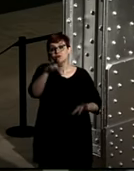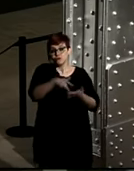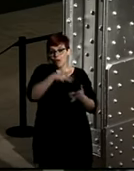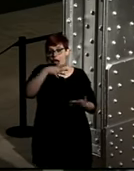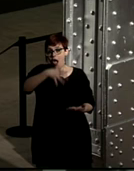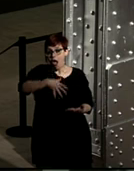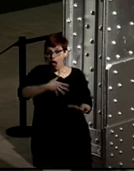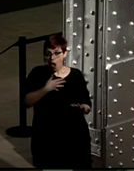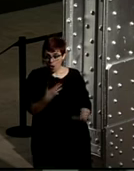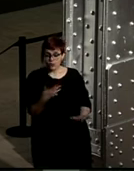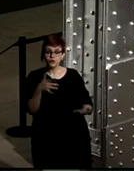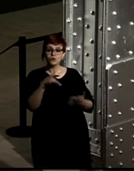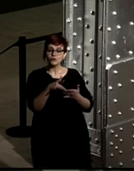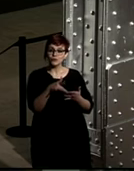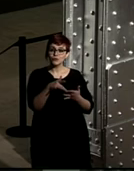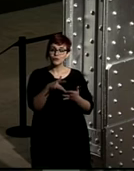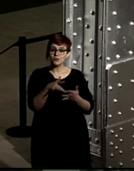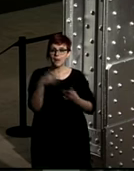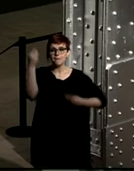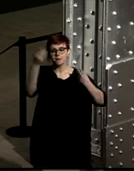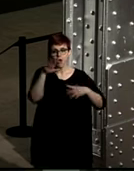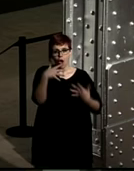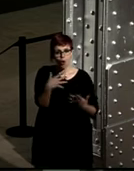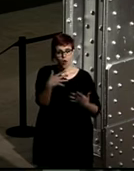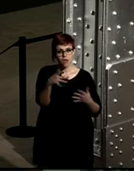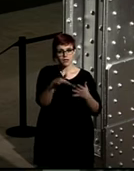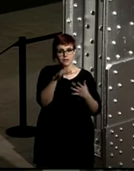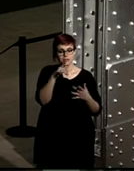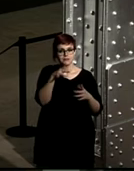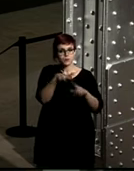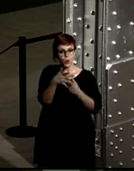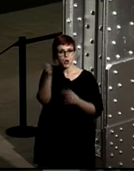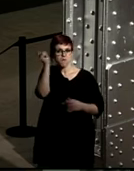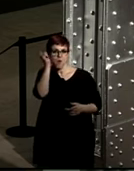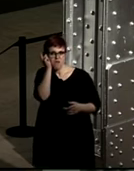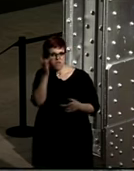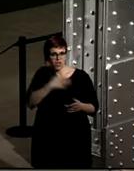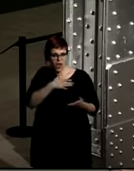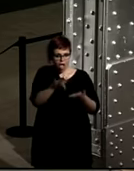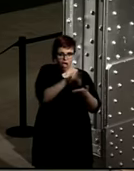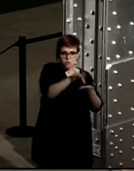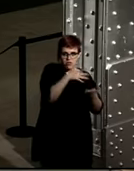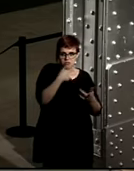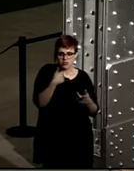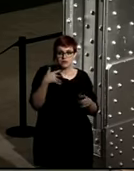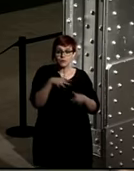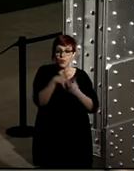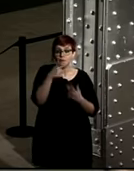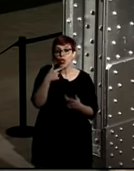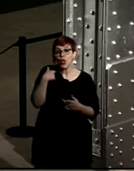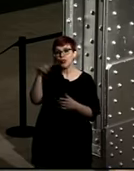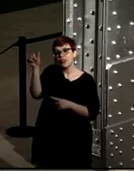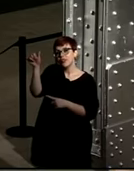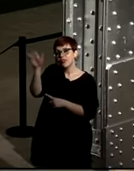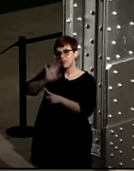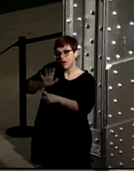que cada uno puede estar en un sitio en común y cada uno está con su móvil o está con su iPad. Sí, pero dentro del cine no, espero. Dentro